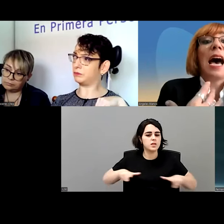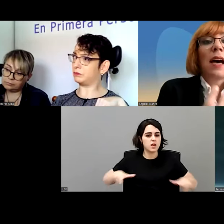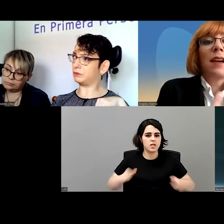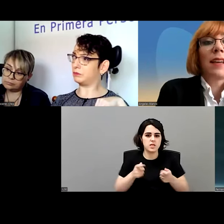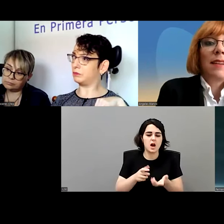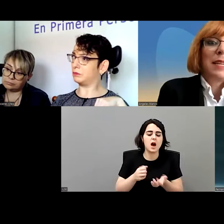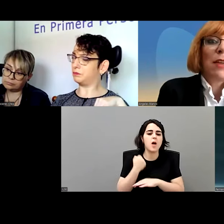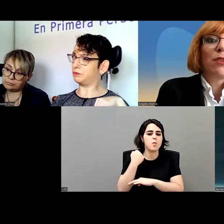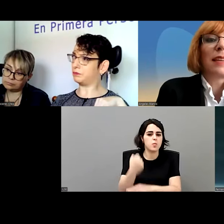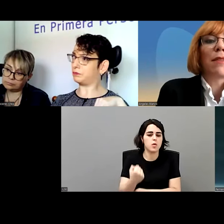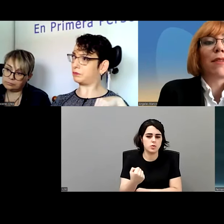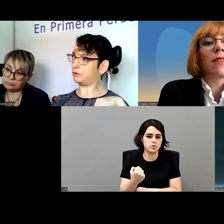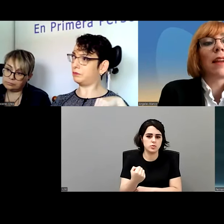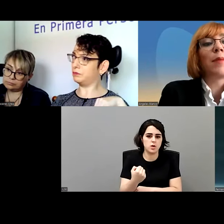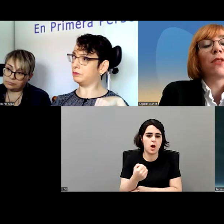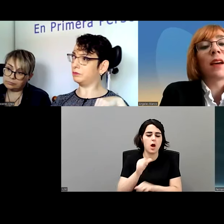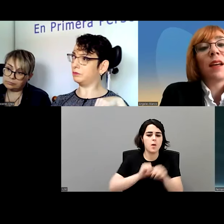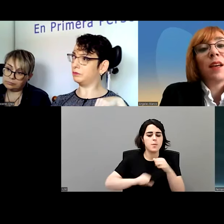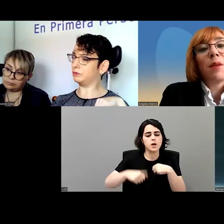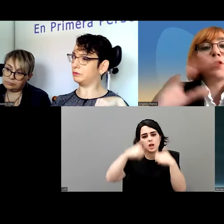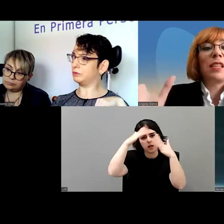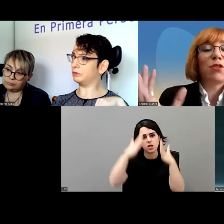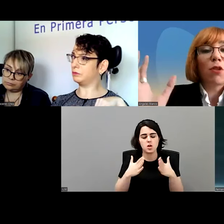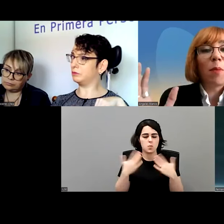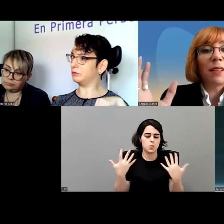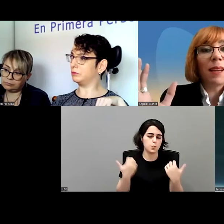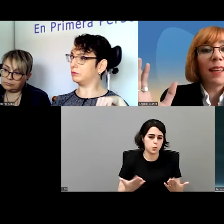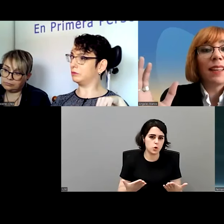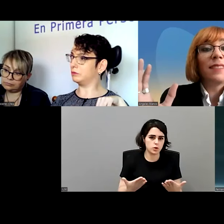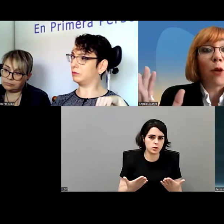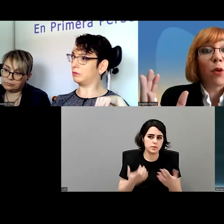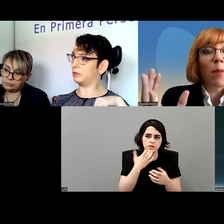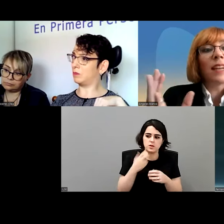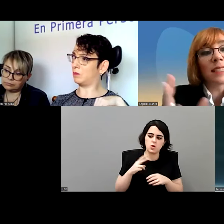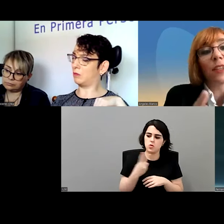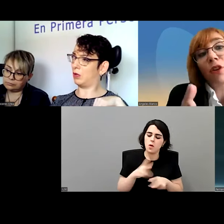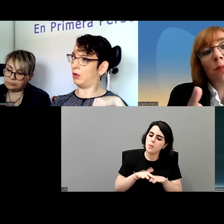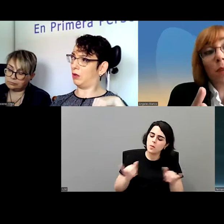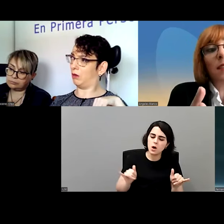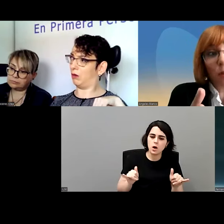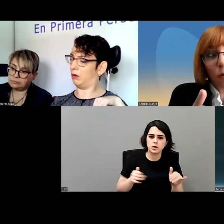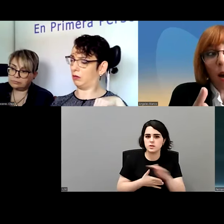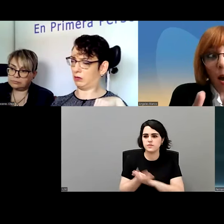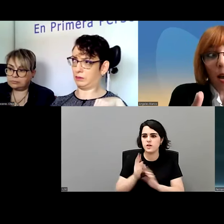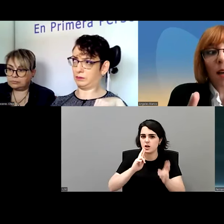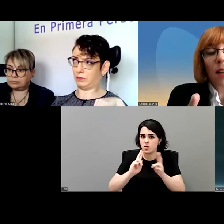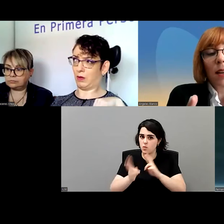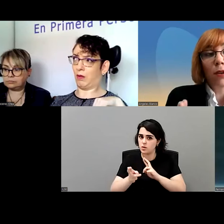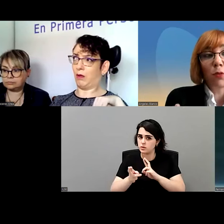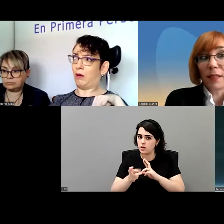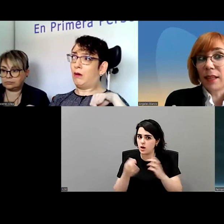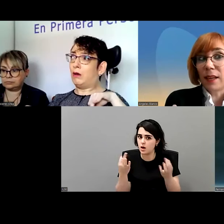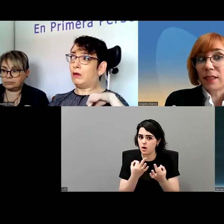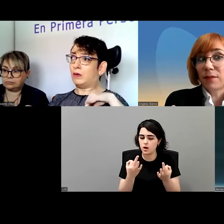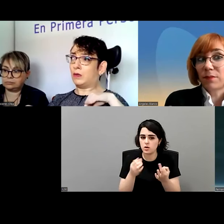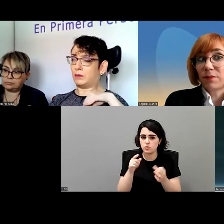apoyos basados en la atención centrada a la persona, pero si esto es compatible, de alguna manera está dando respuesta, ¿no?, a lo